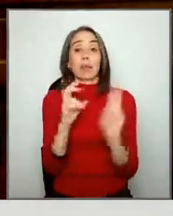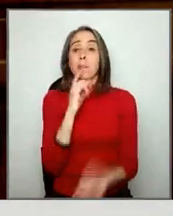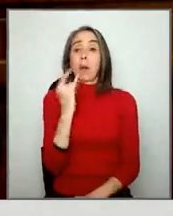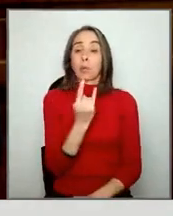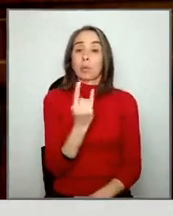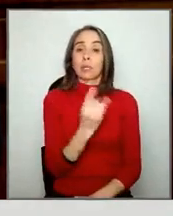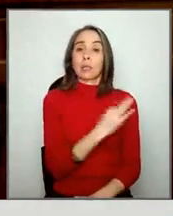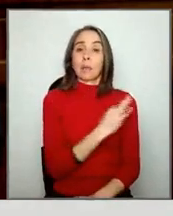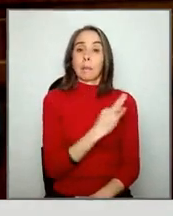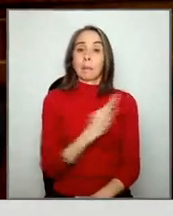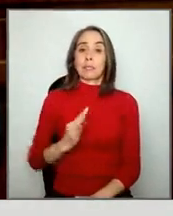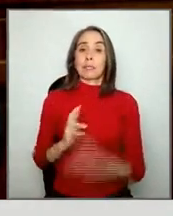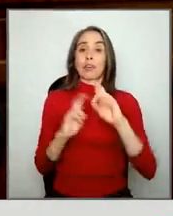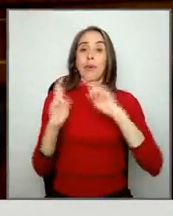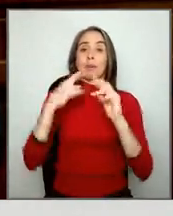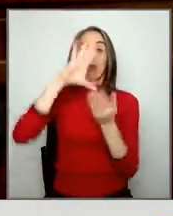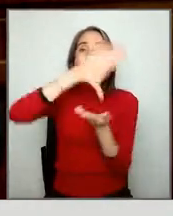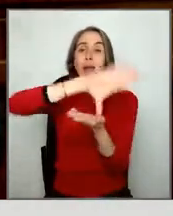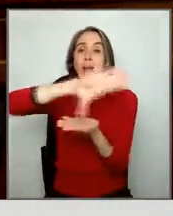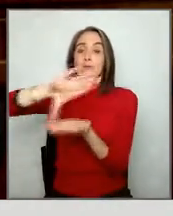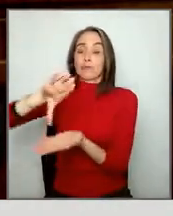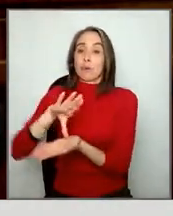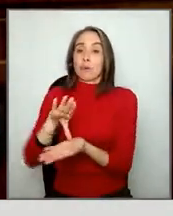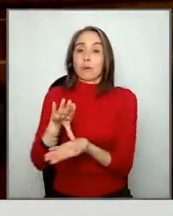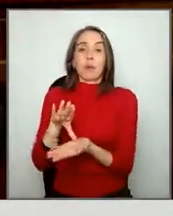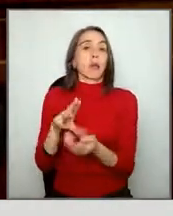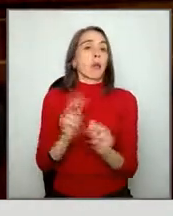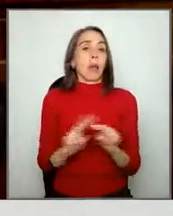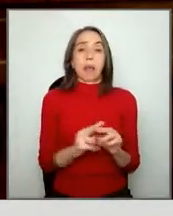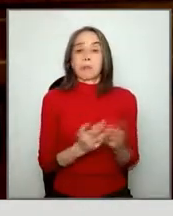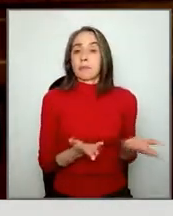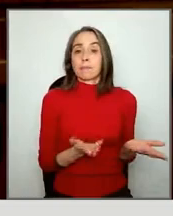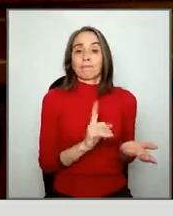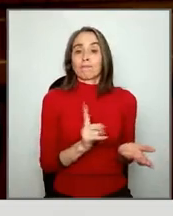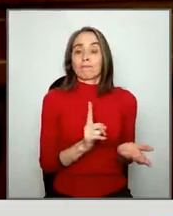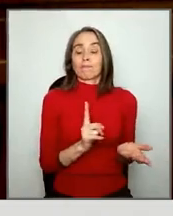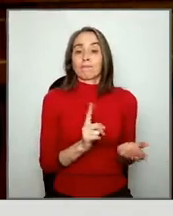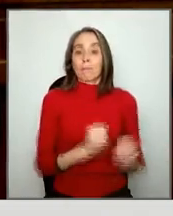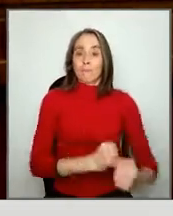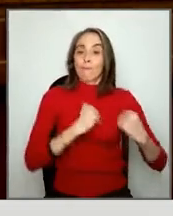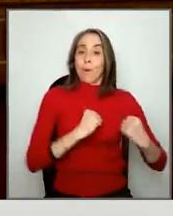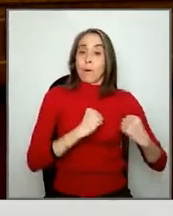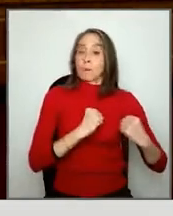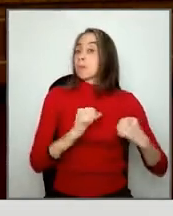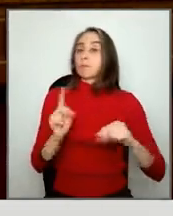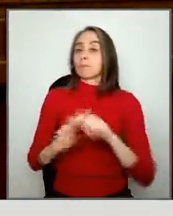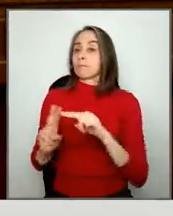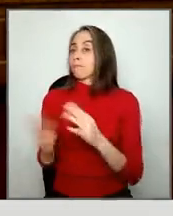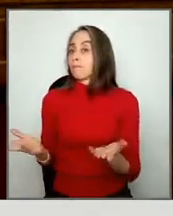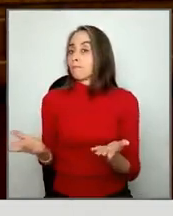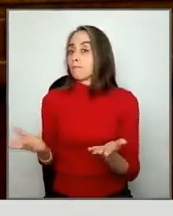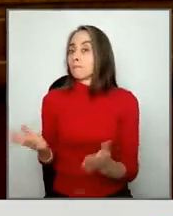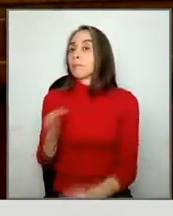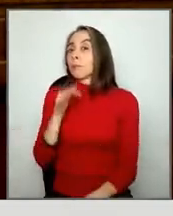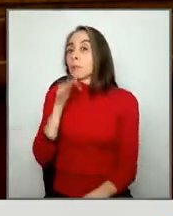relaciones exteriores no está actuando con la energía que se amerita Muchísimas gracias